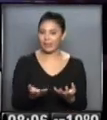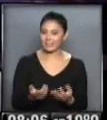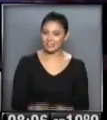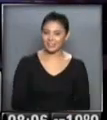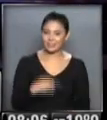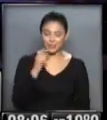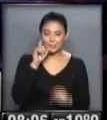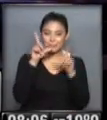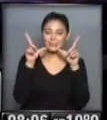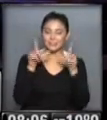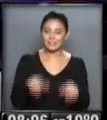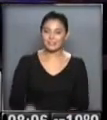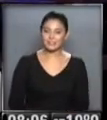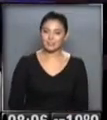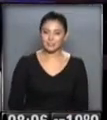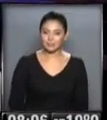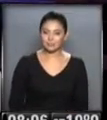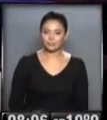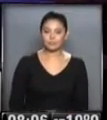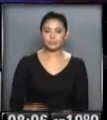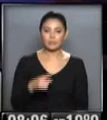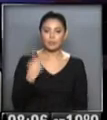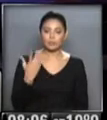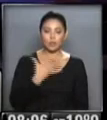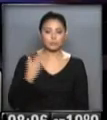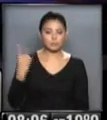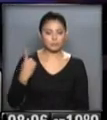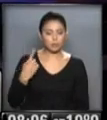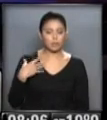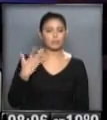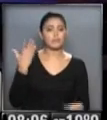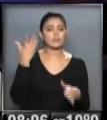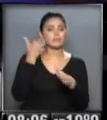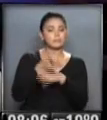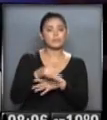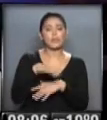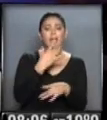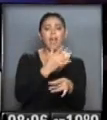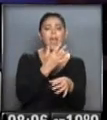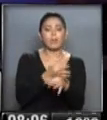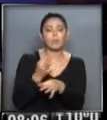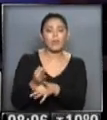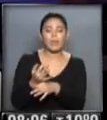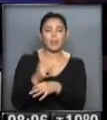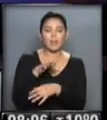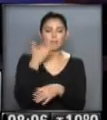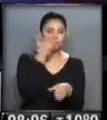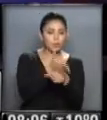nosotros nos sorprendíamos totalmente. Nosotros con Hugo Midón salimos, hemos ido a colegios, a zonas